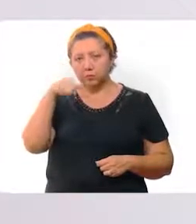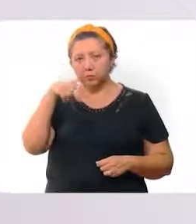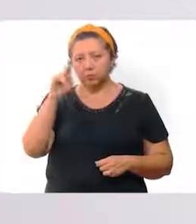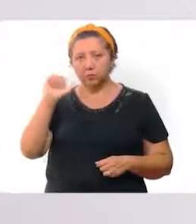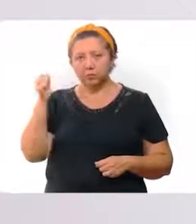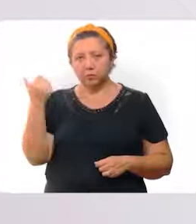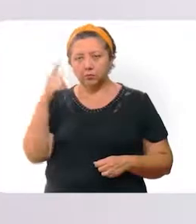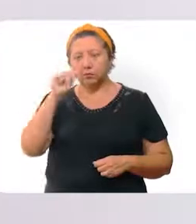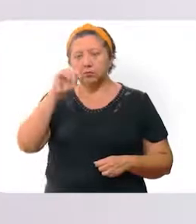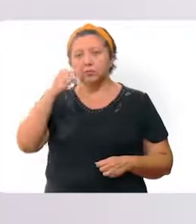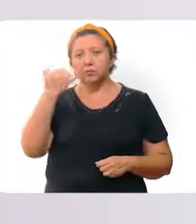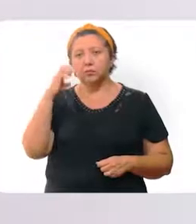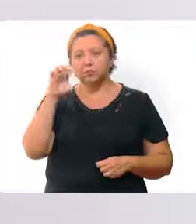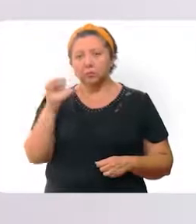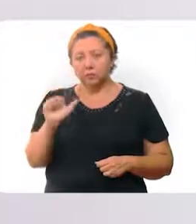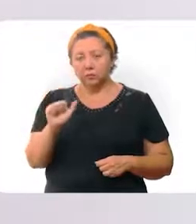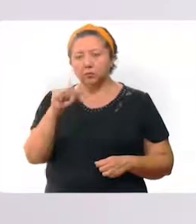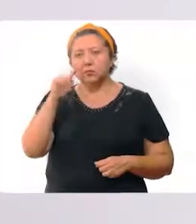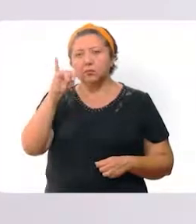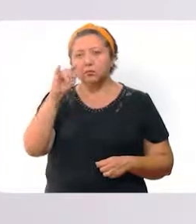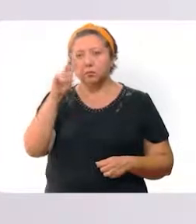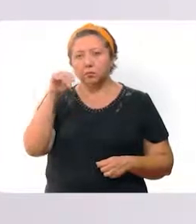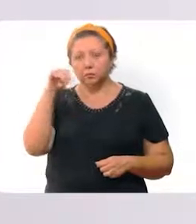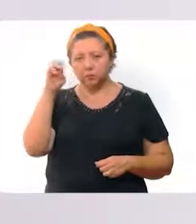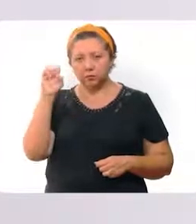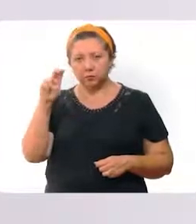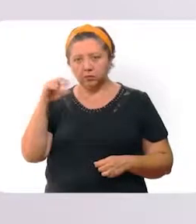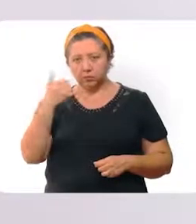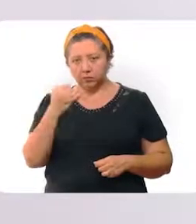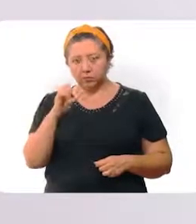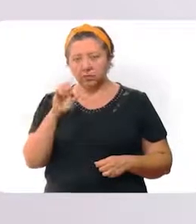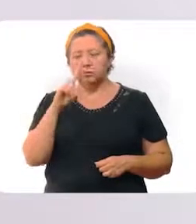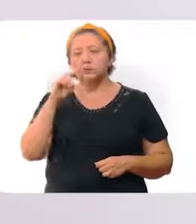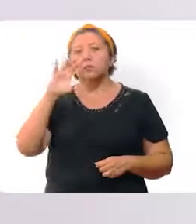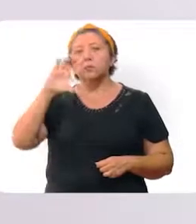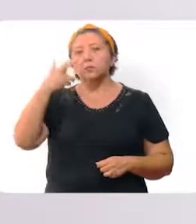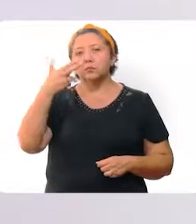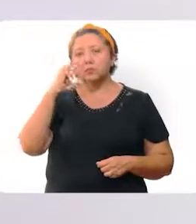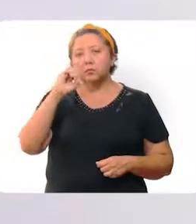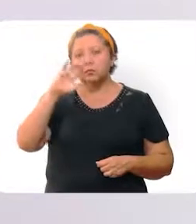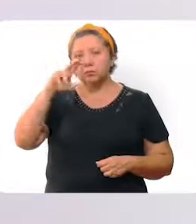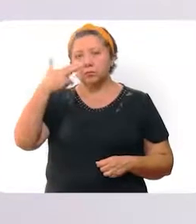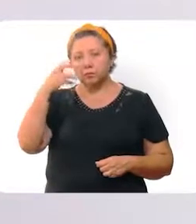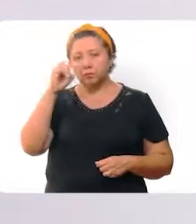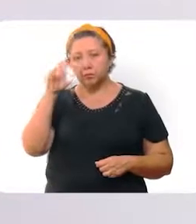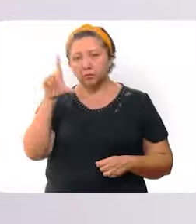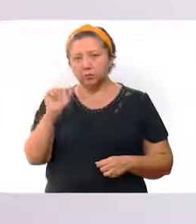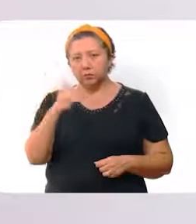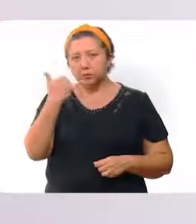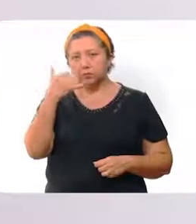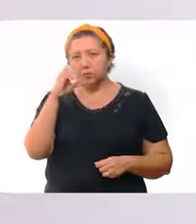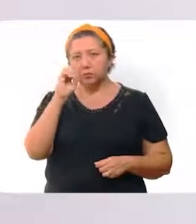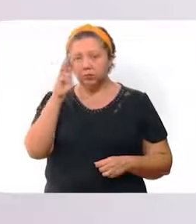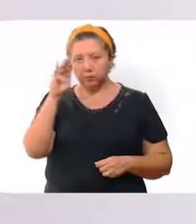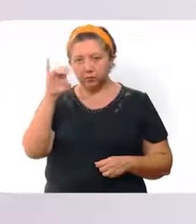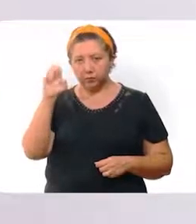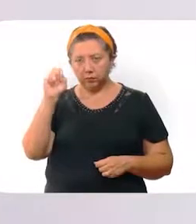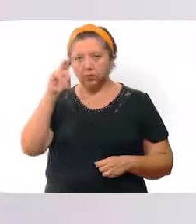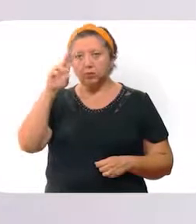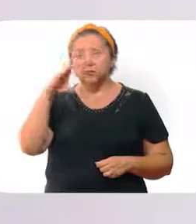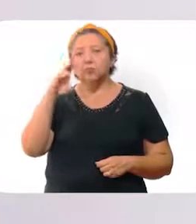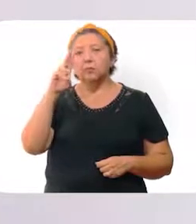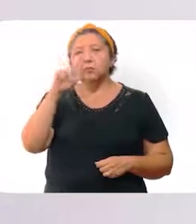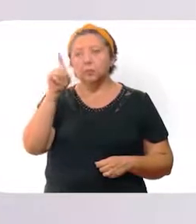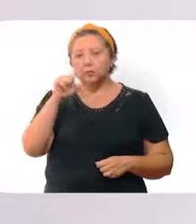Tella, Soncahuich, Tecal de Venegas, Timucuy, Tuncás, Chancom, Chocholá, Sinanché, Yobaim, Jomún, Jují y